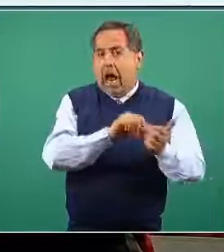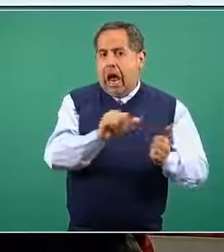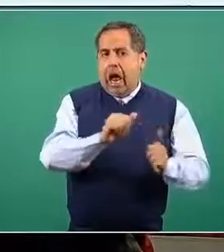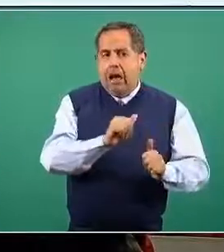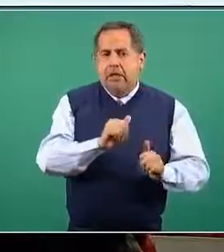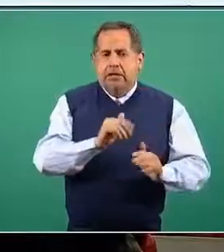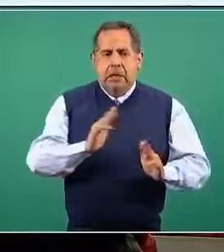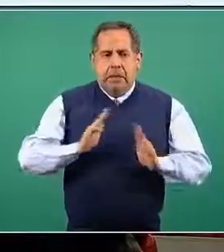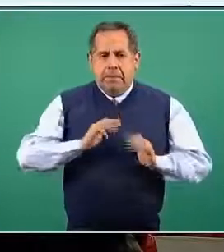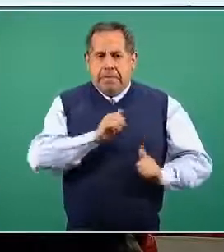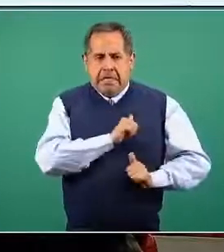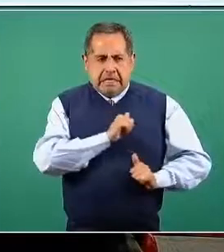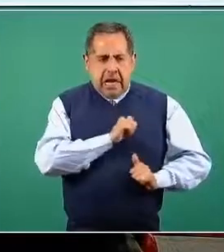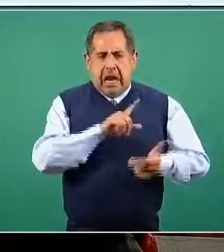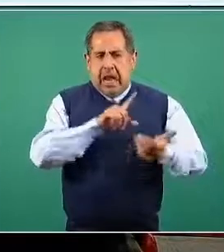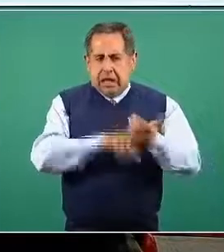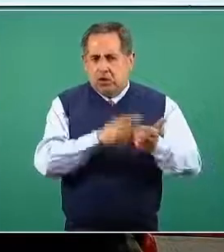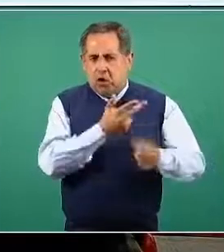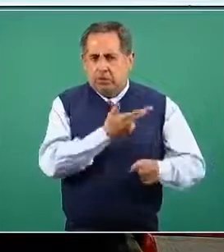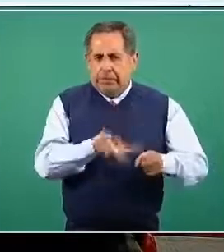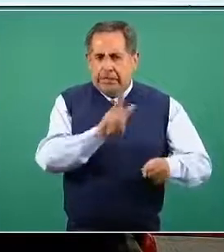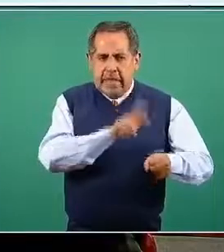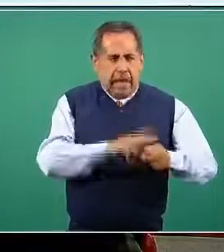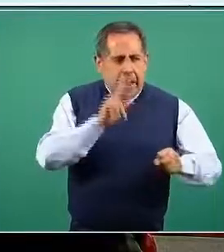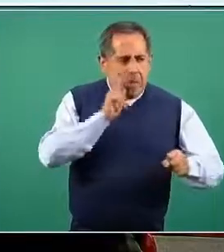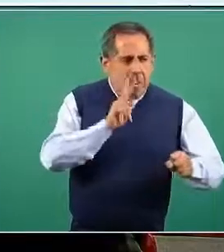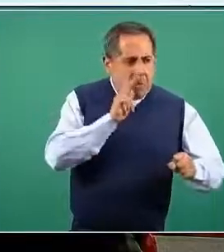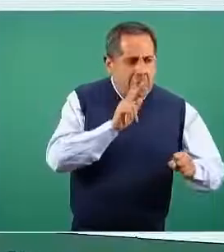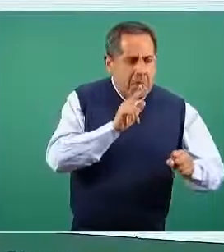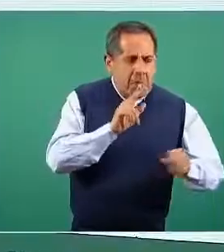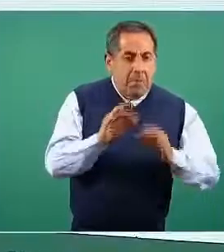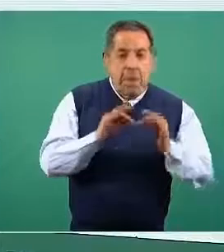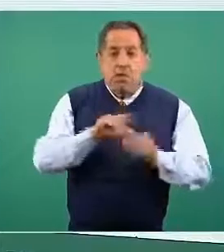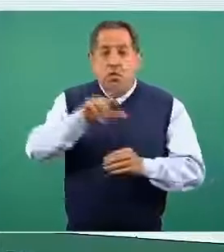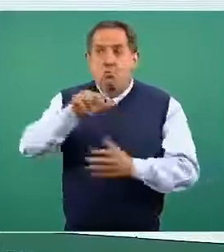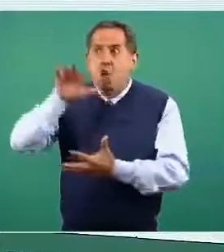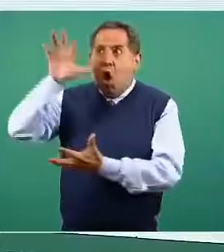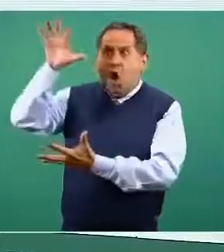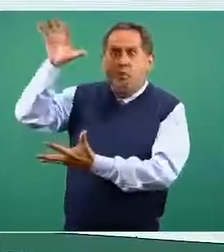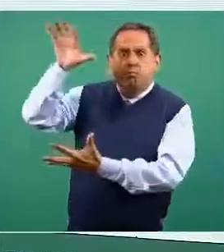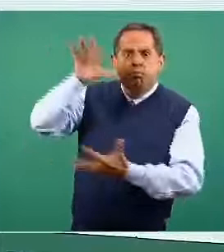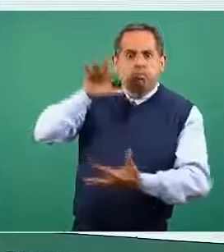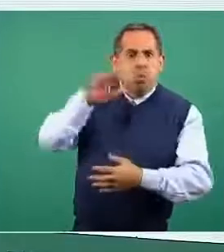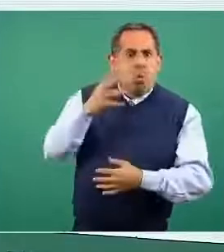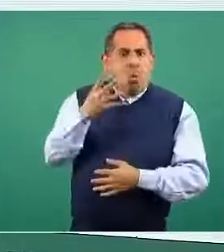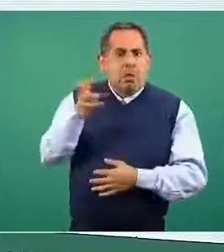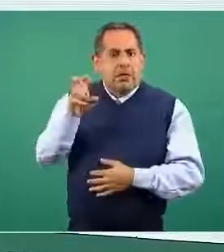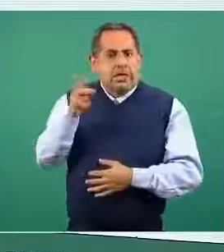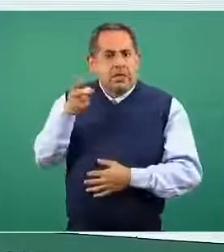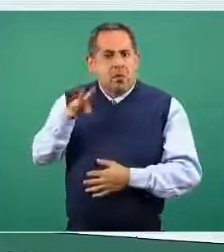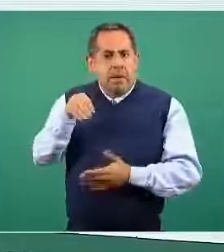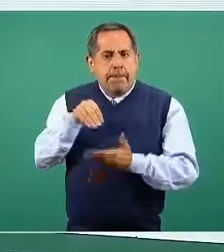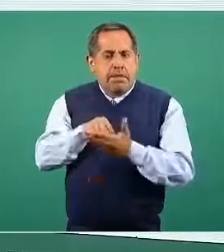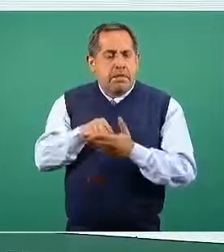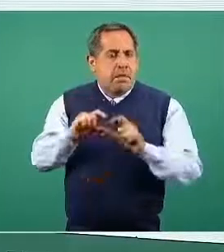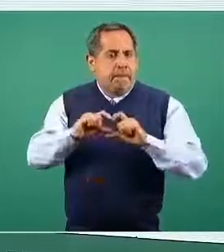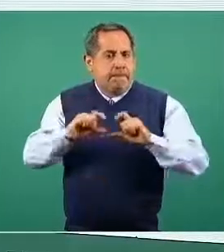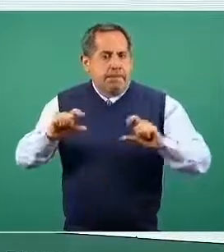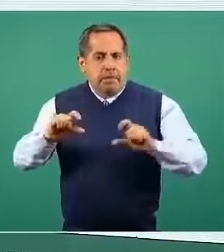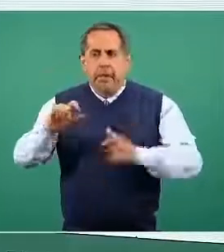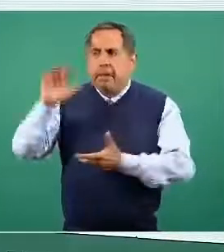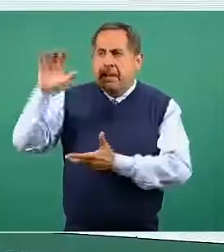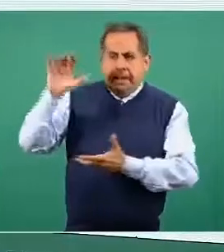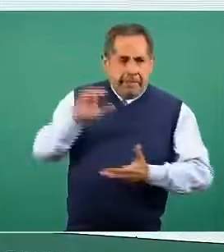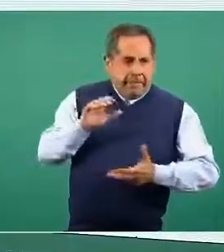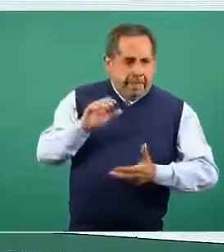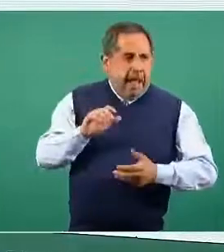al personal de salud de primera línea. Después llegó un paquete grande de 439,000 dosis y pudimos